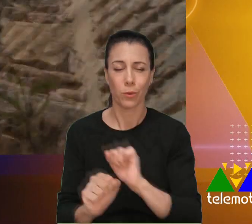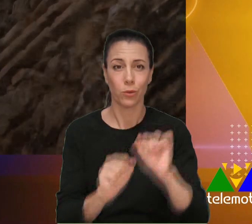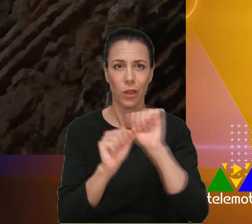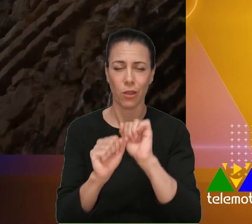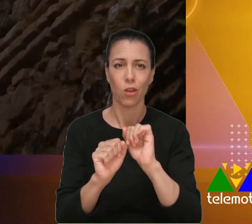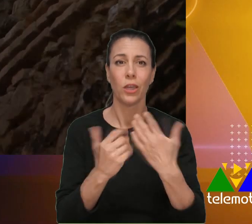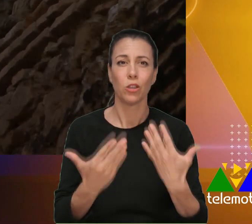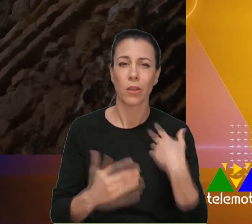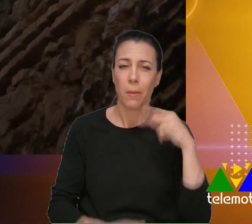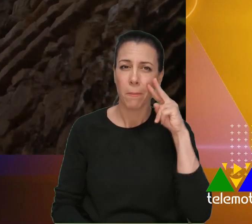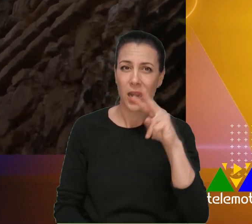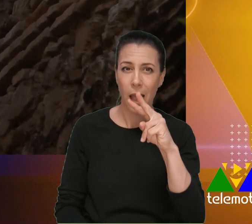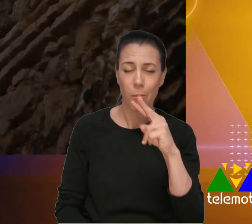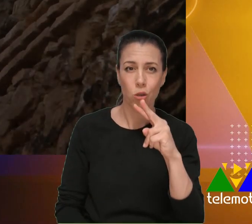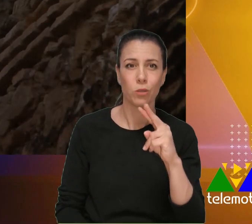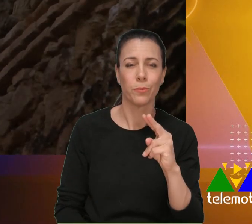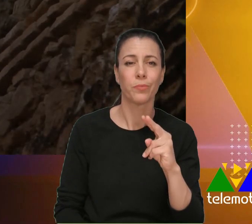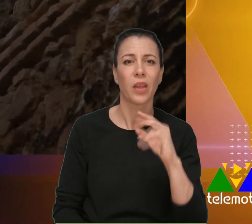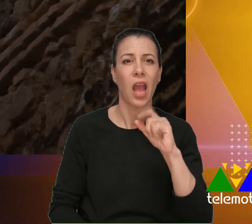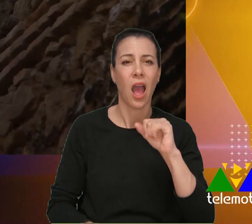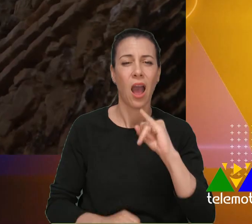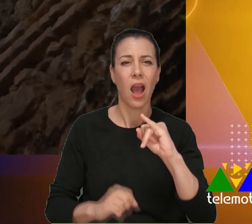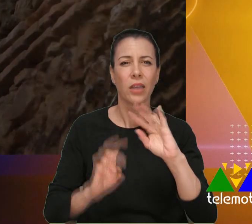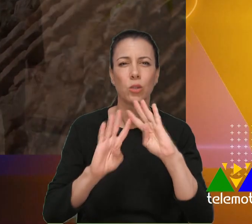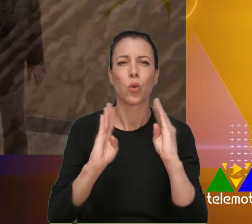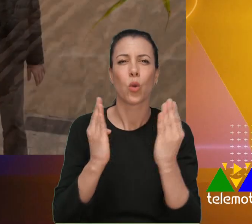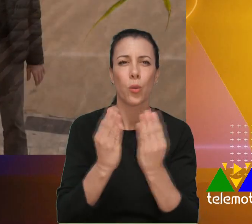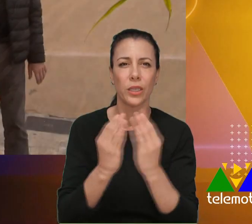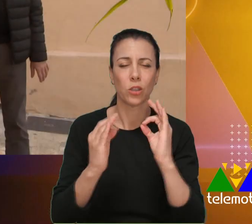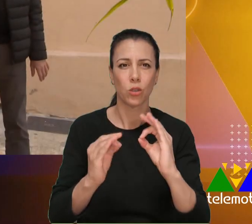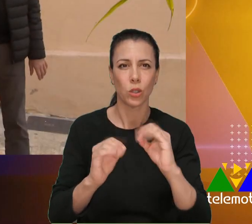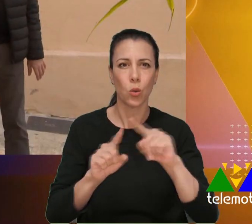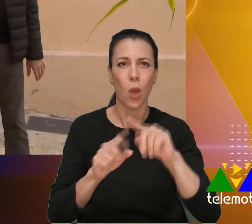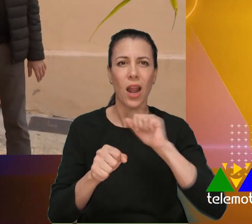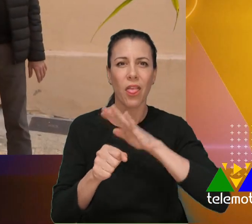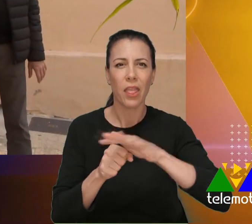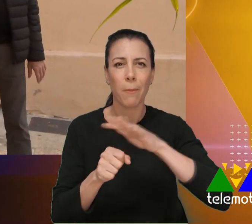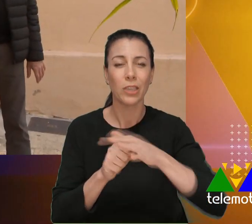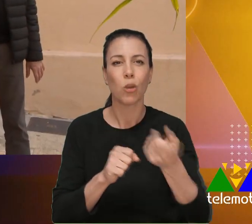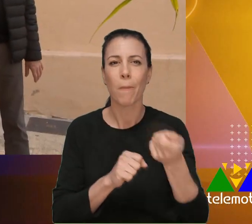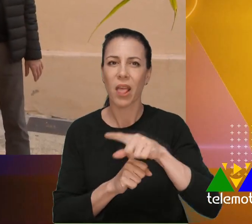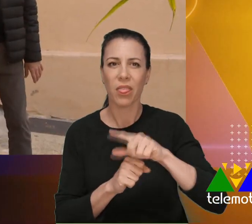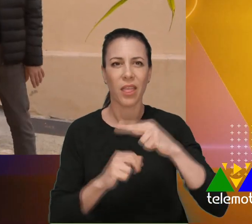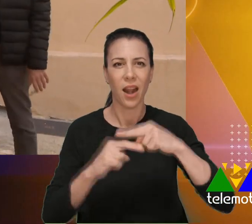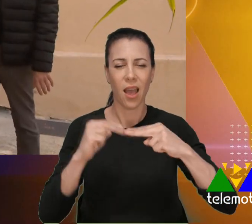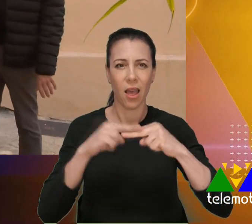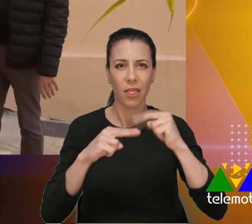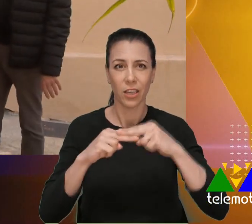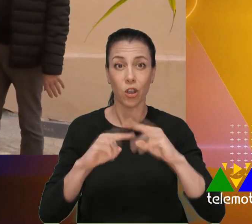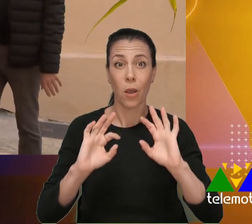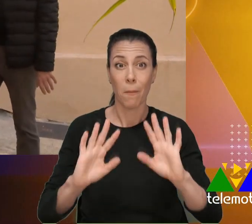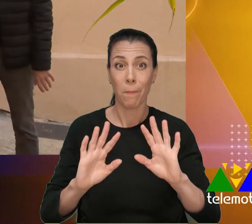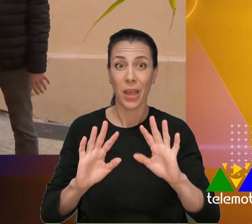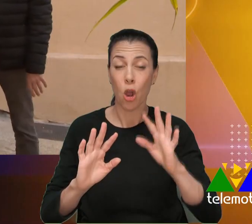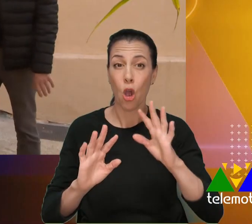Si miramos esto, la torre está recubierta con una capa de cemento imitando ladrillo, pero la torre original